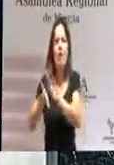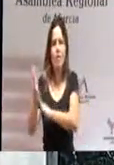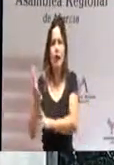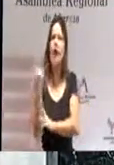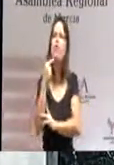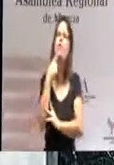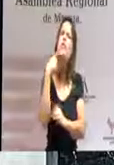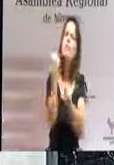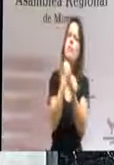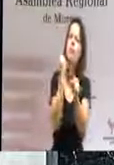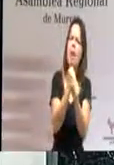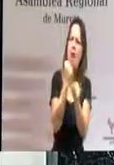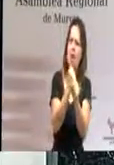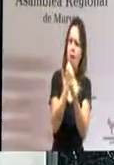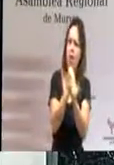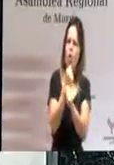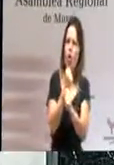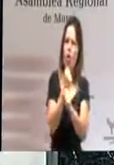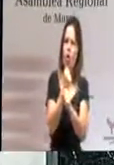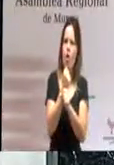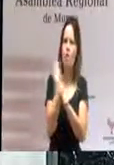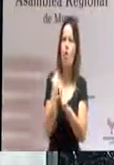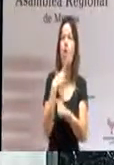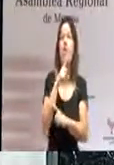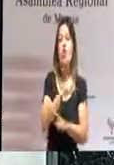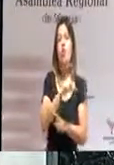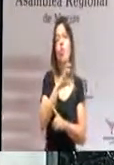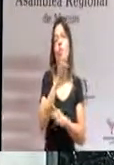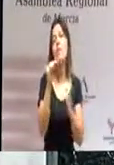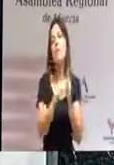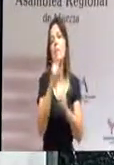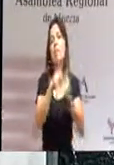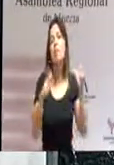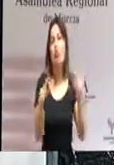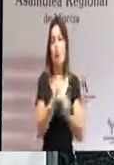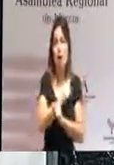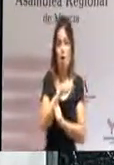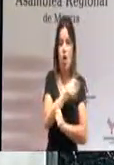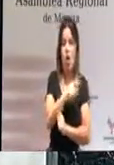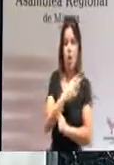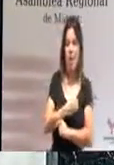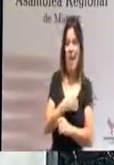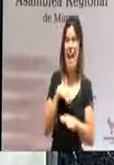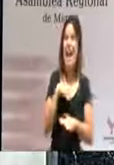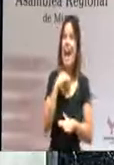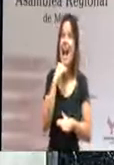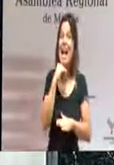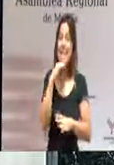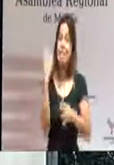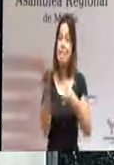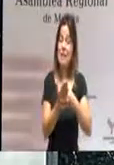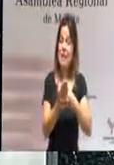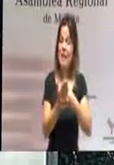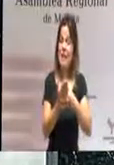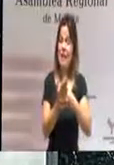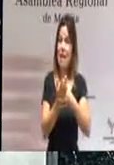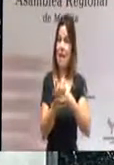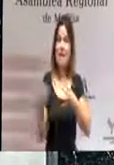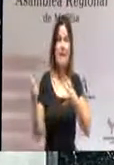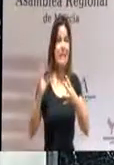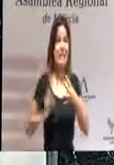empleo, más de las 150.000 personas desempleadas en nuestra región, casi la mitad no tienen ningún